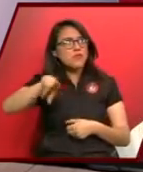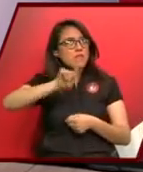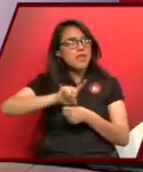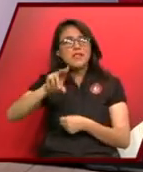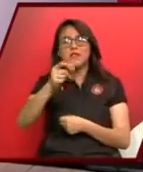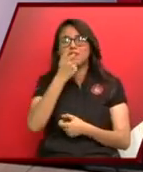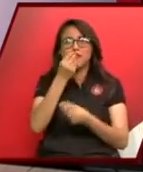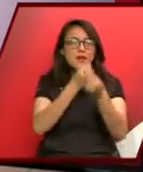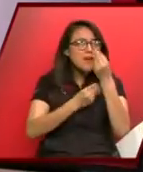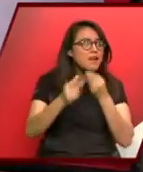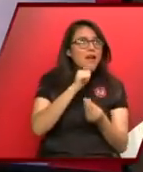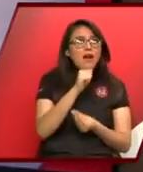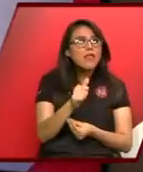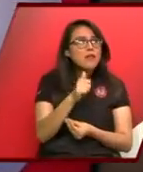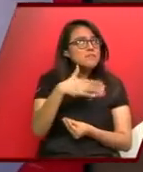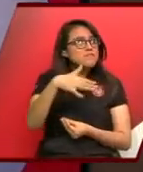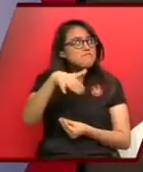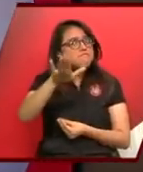allá. Señor.